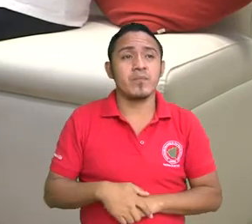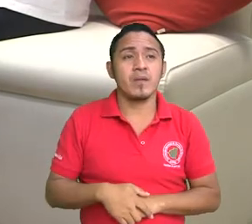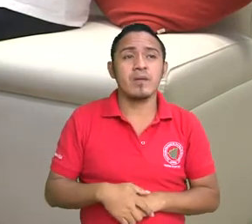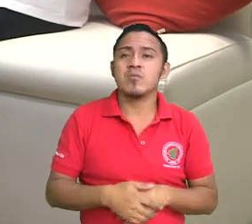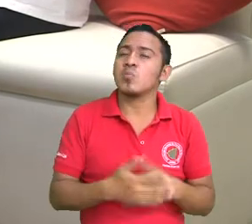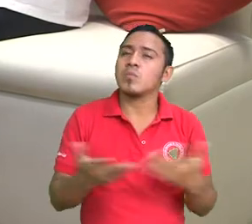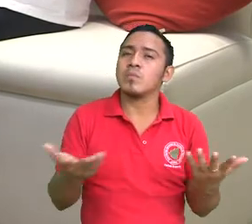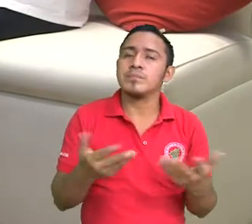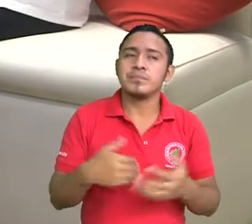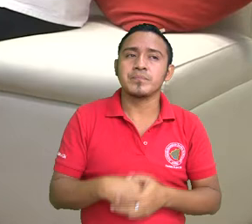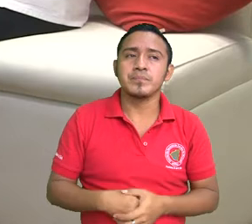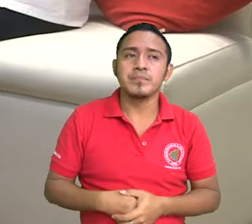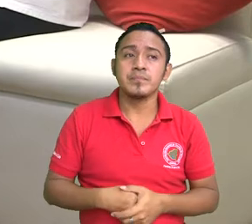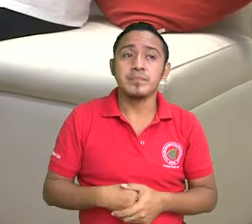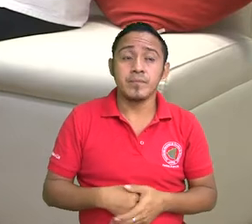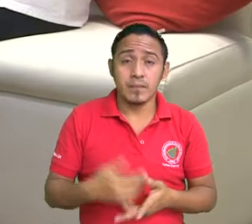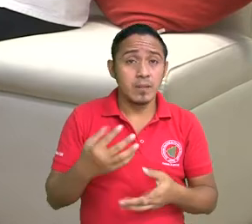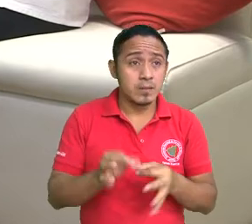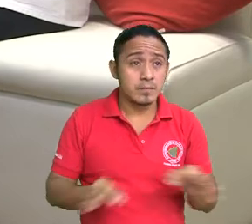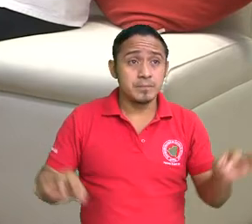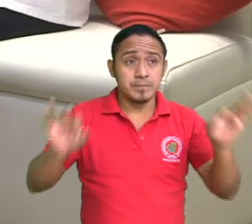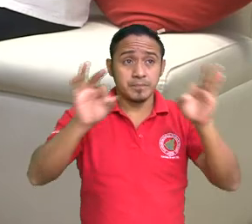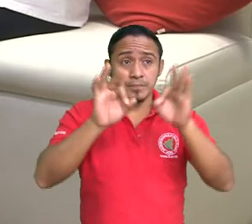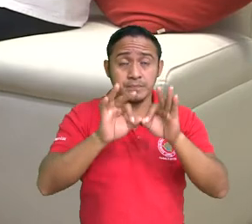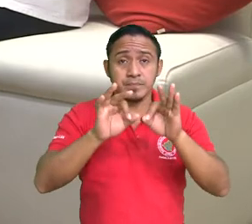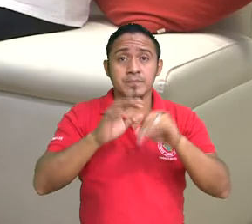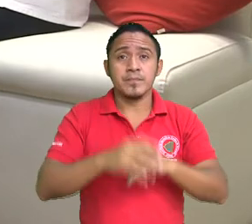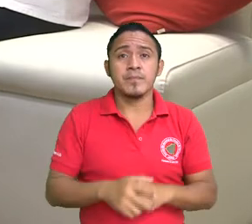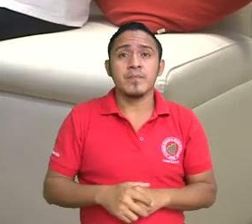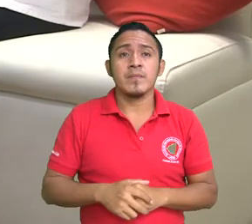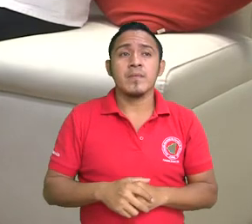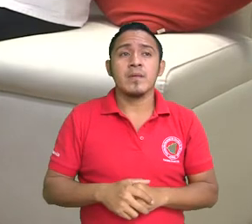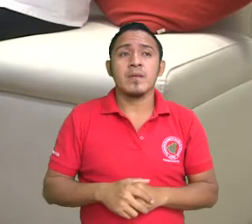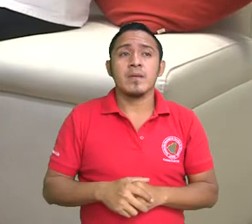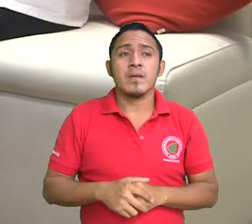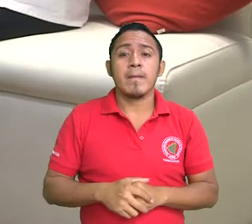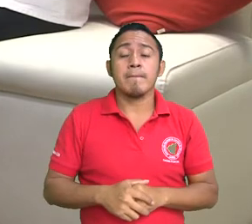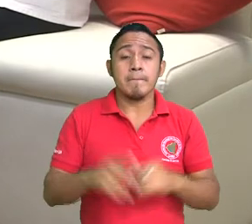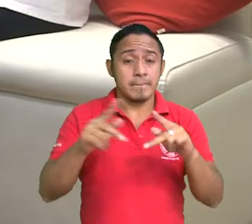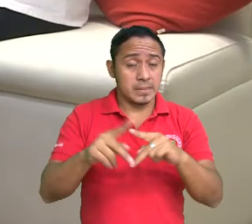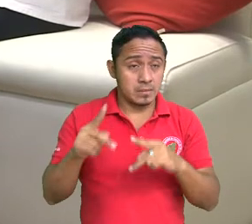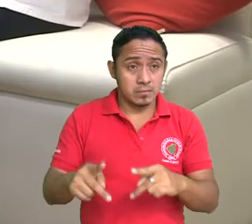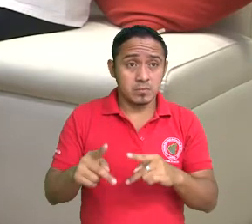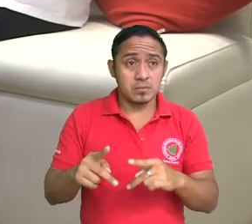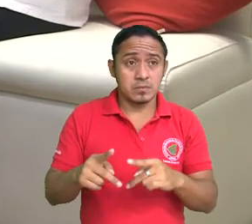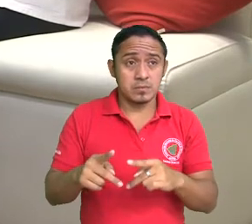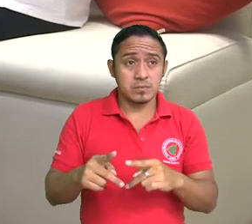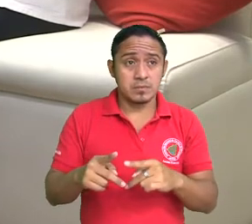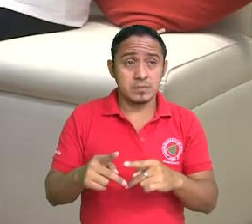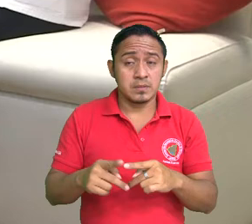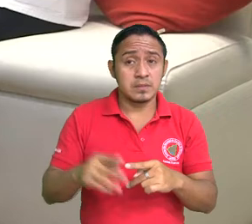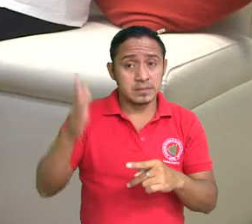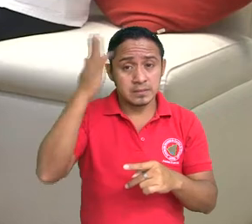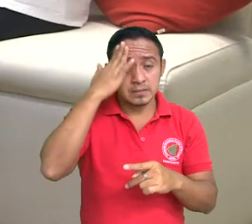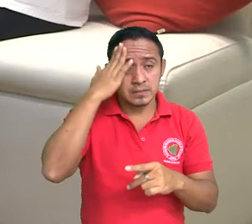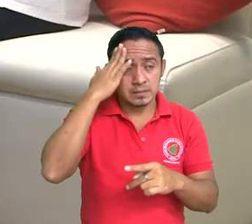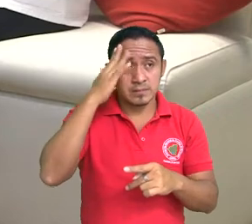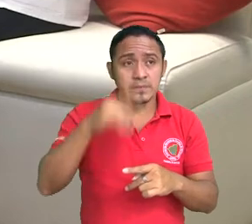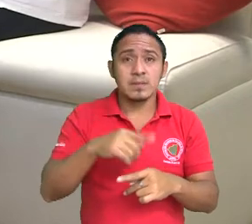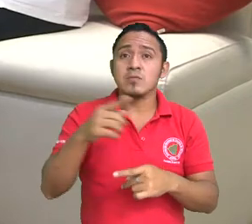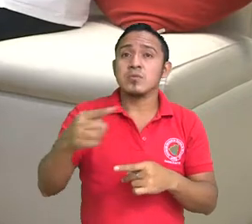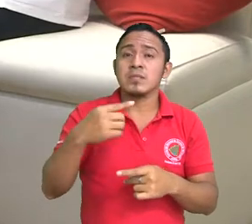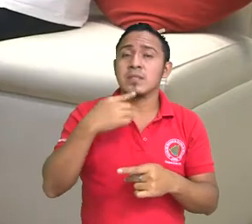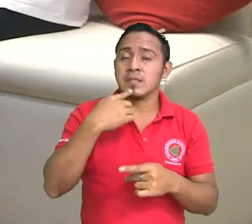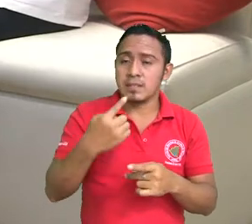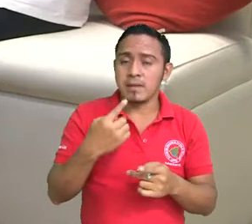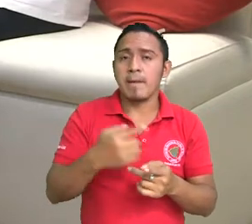doctora? No sé si es importante decirle también que vayan las personas para saber qué tipo de champú ustedes le